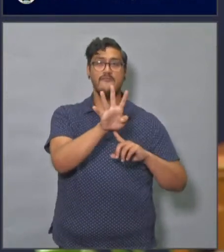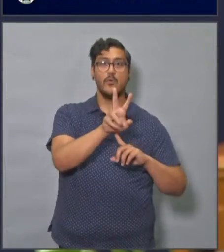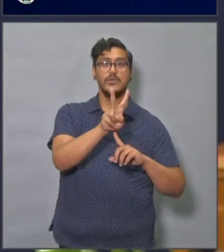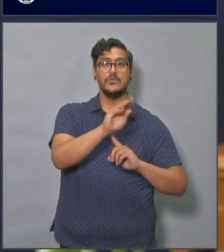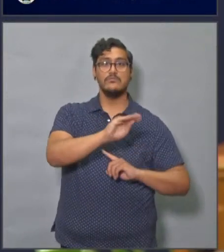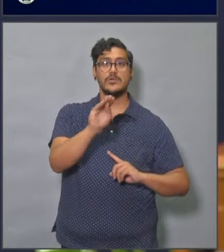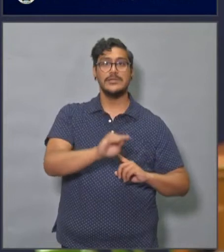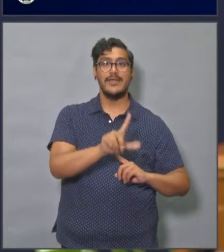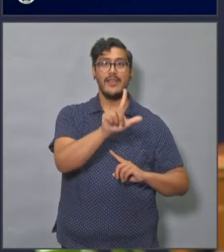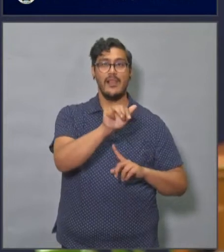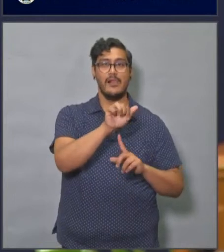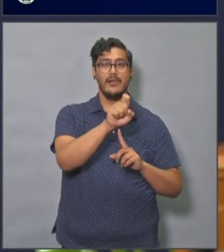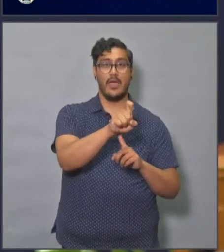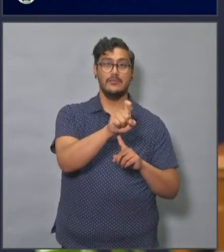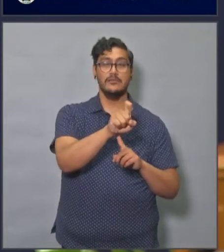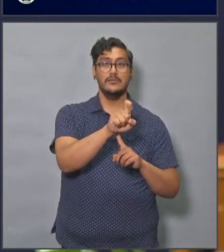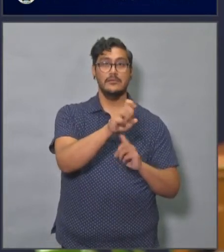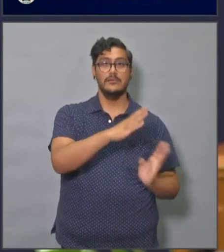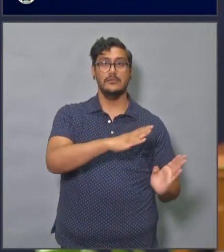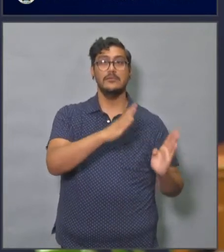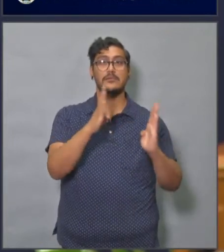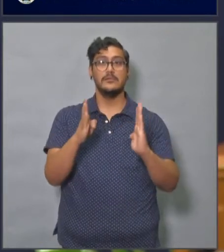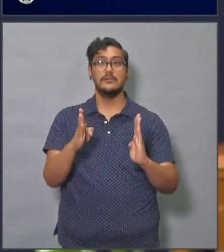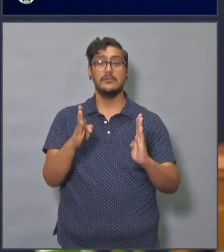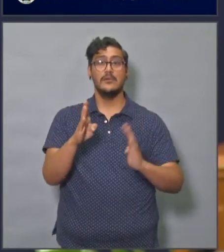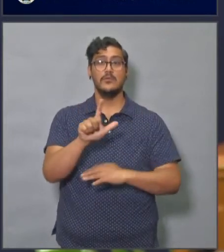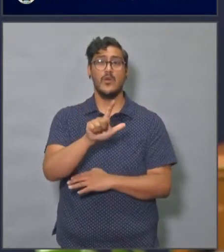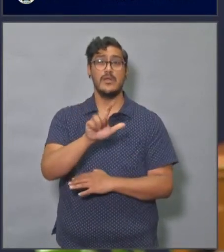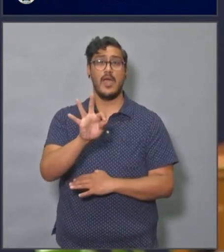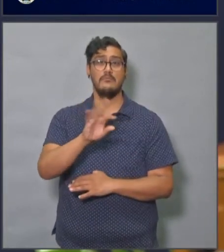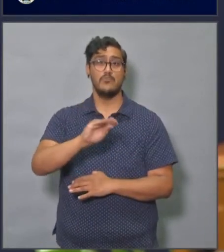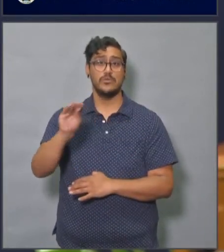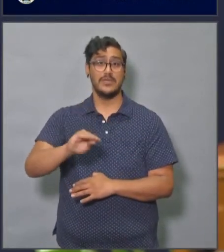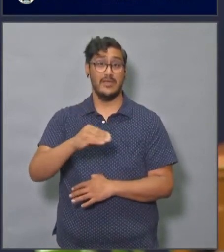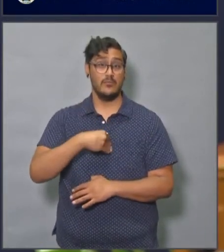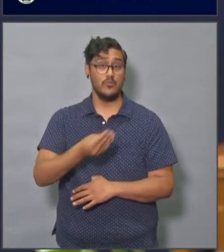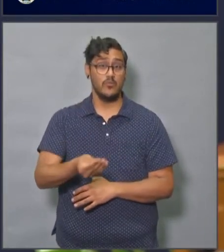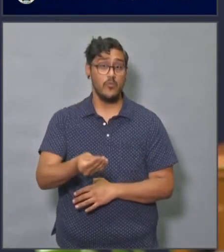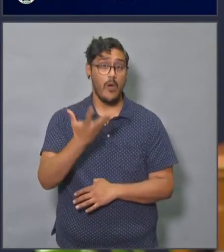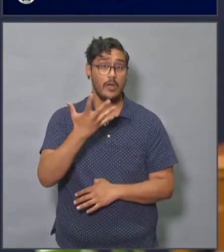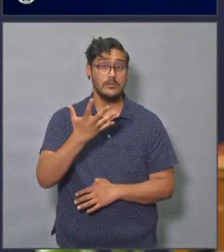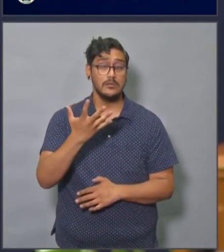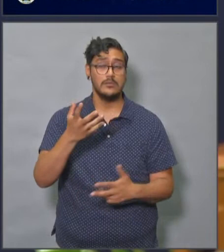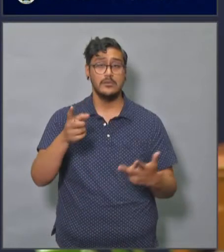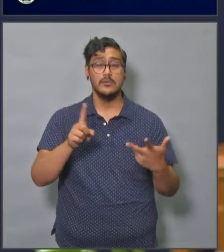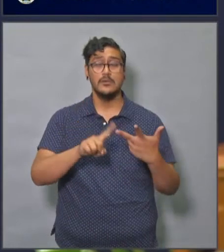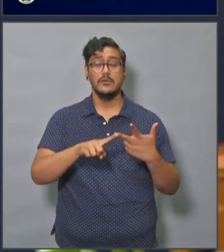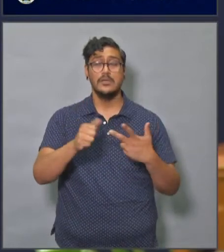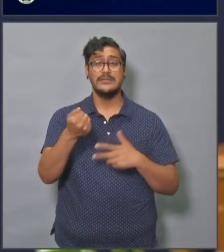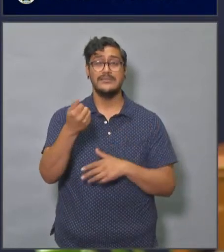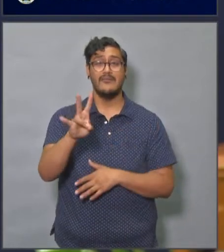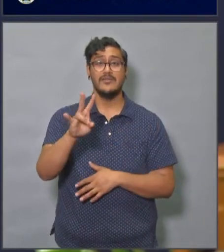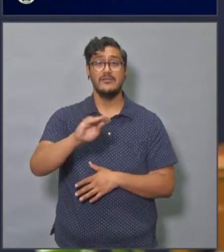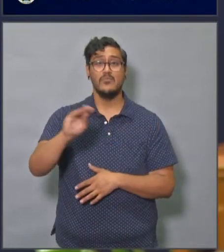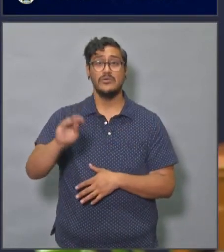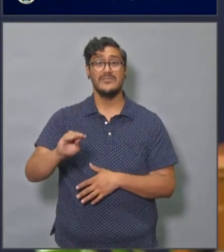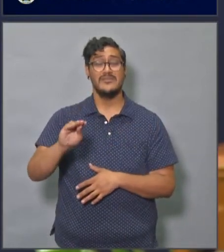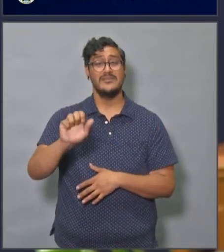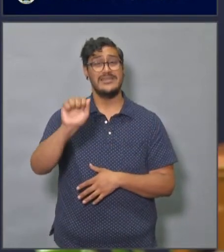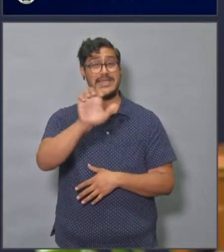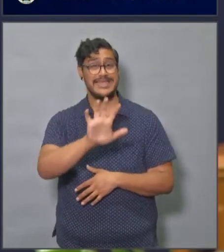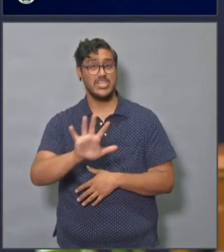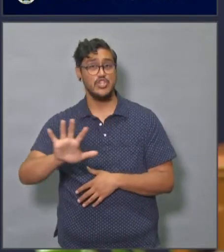son latinos, el 29% son blancos, el 17% son